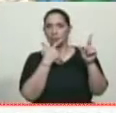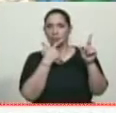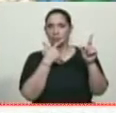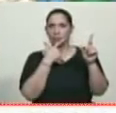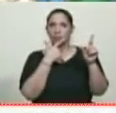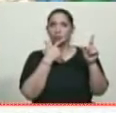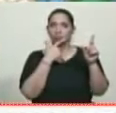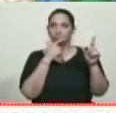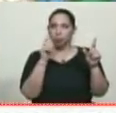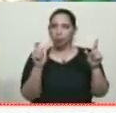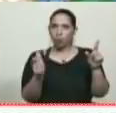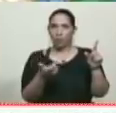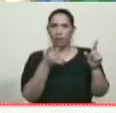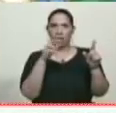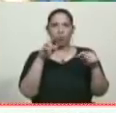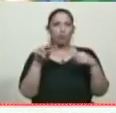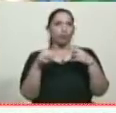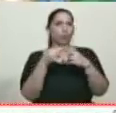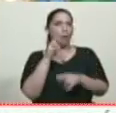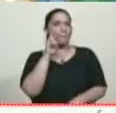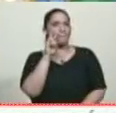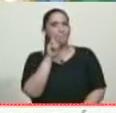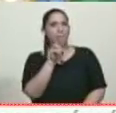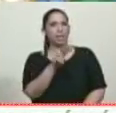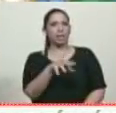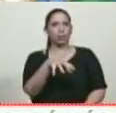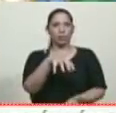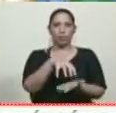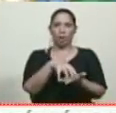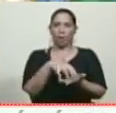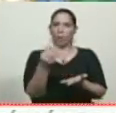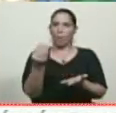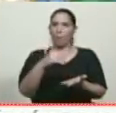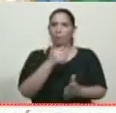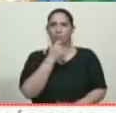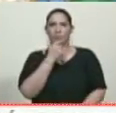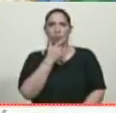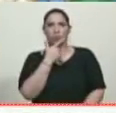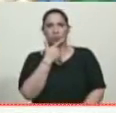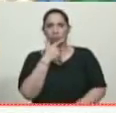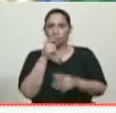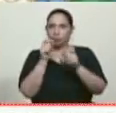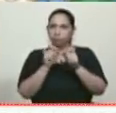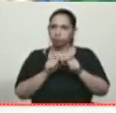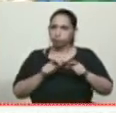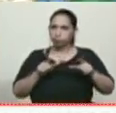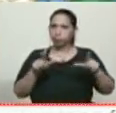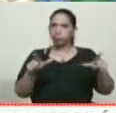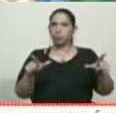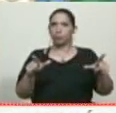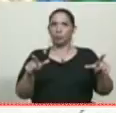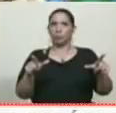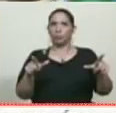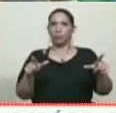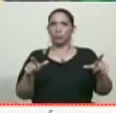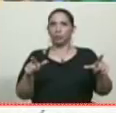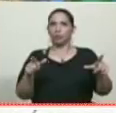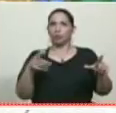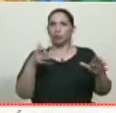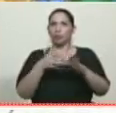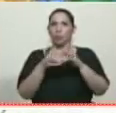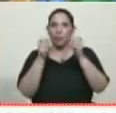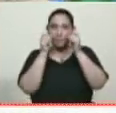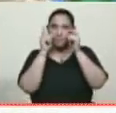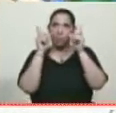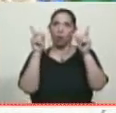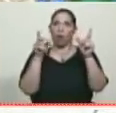imperio de Guayana. Y dice, jamás he visto región más hermosa, en sitio más bello, todo anunciando el oro.